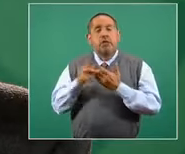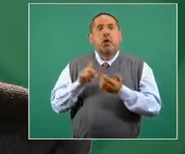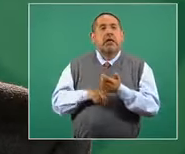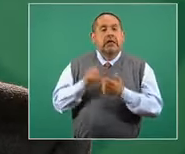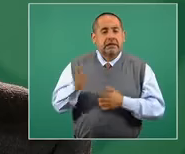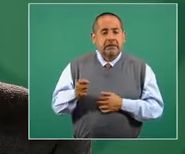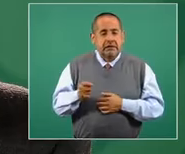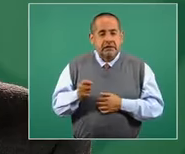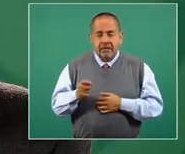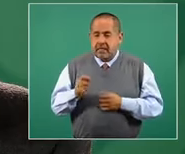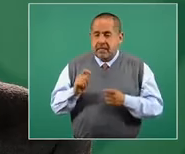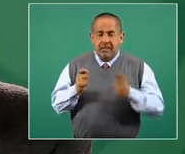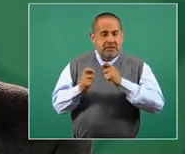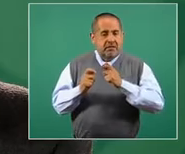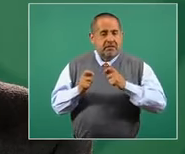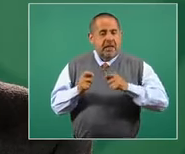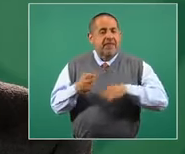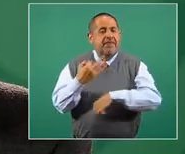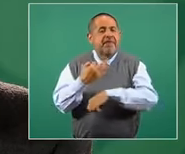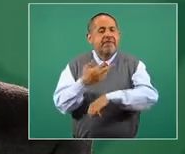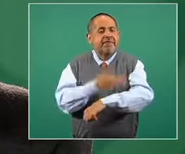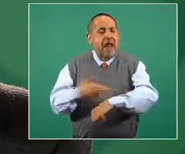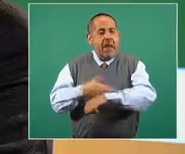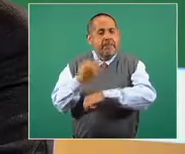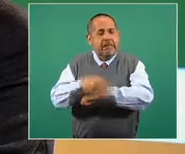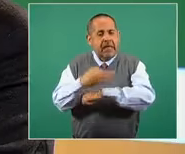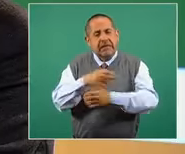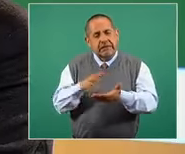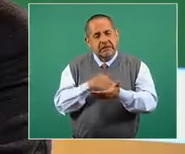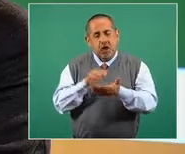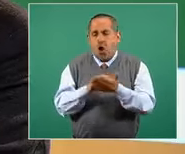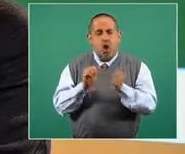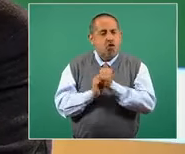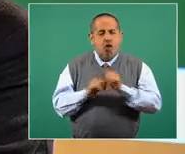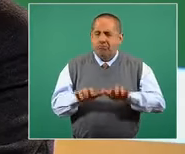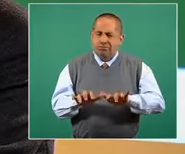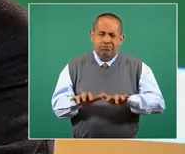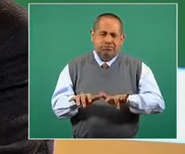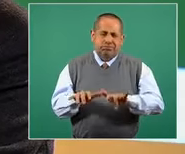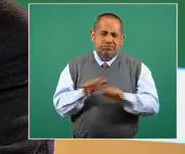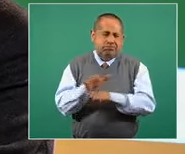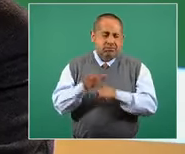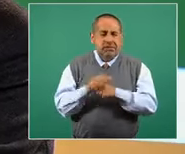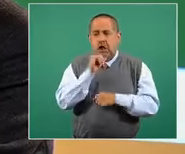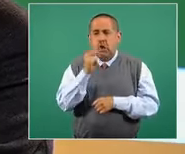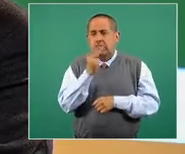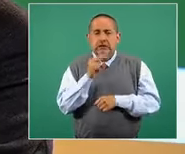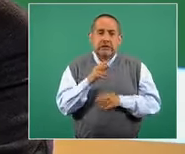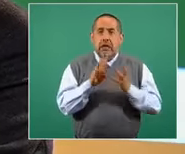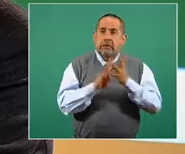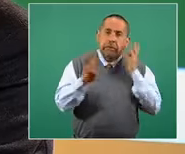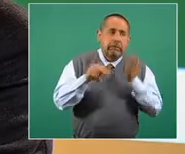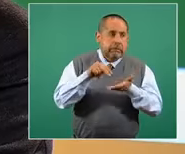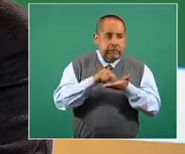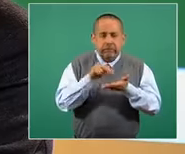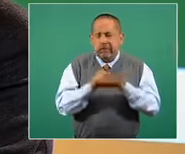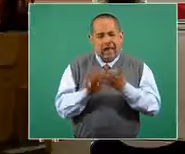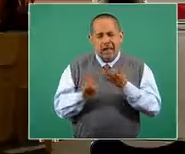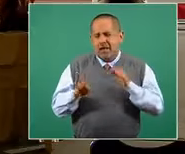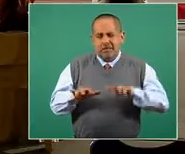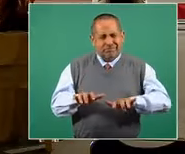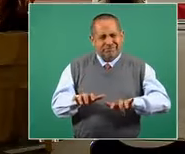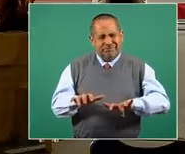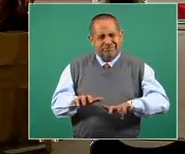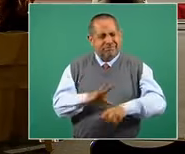de digitalización de los trámites de COFEPRIS, que va acompañado de una transformación de los propios procesos. los